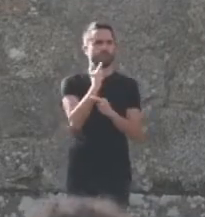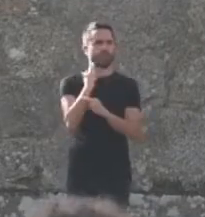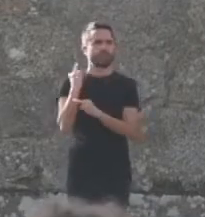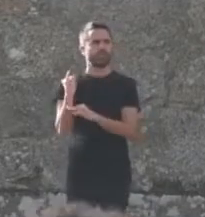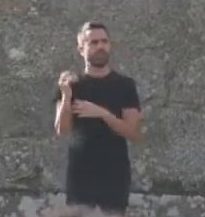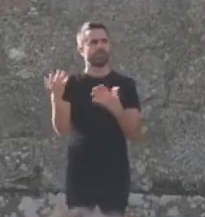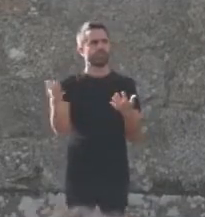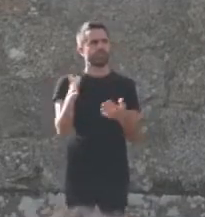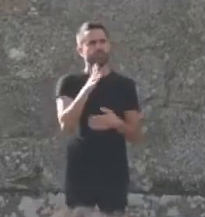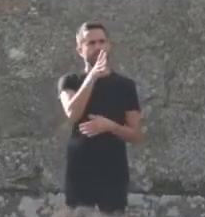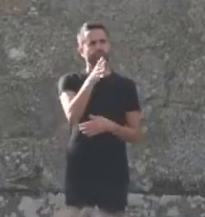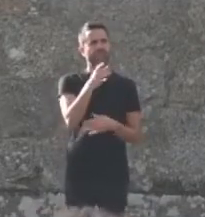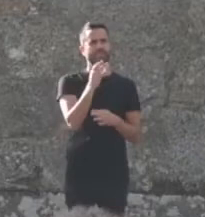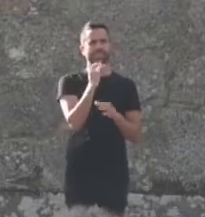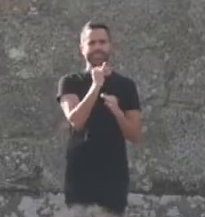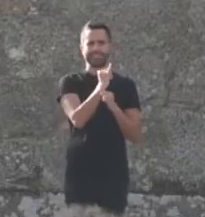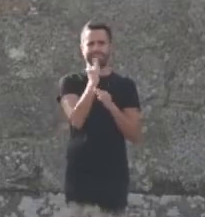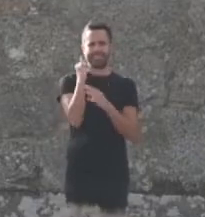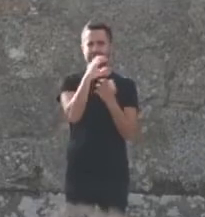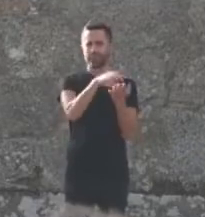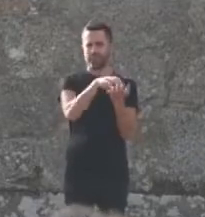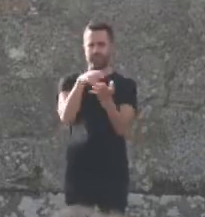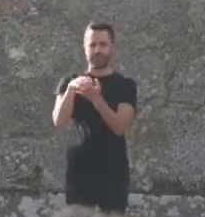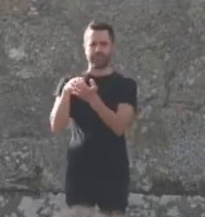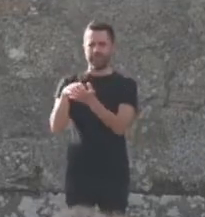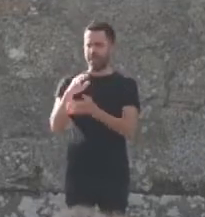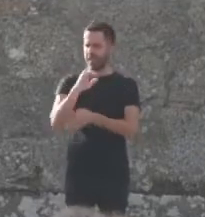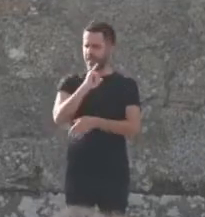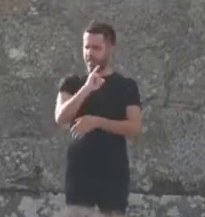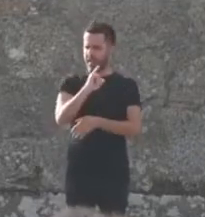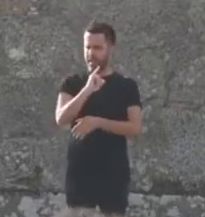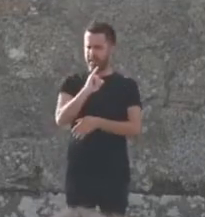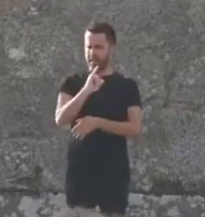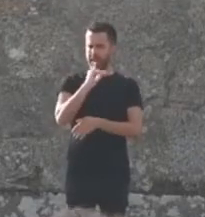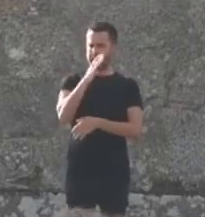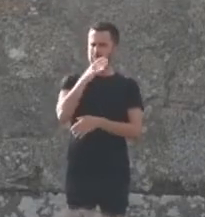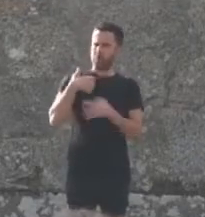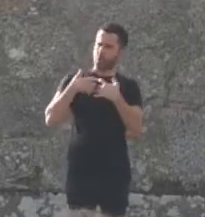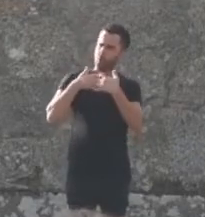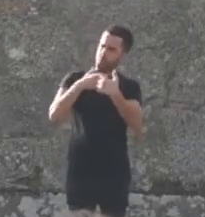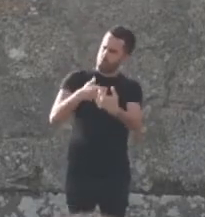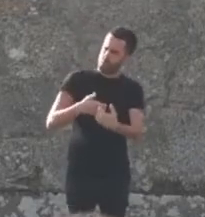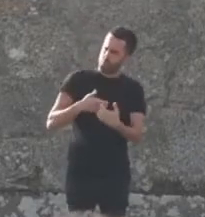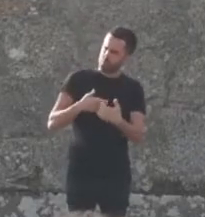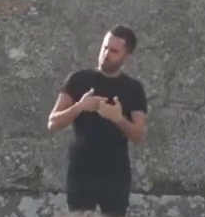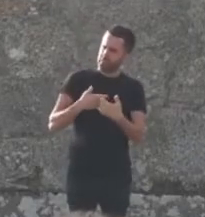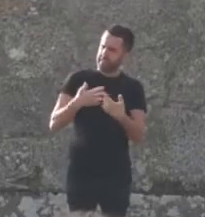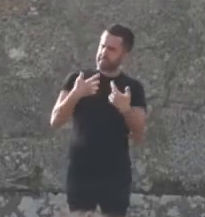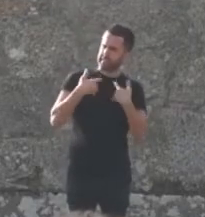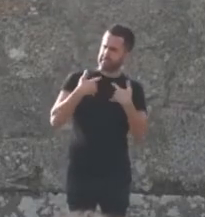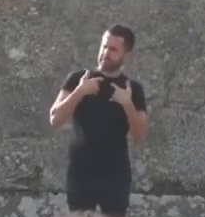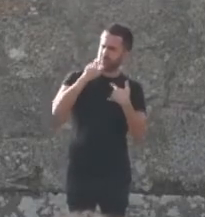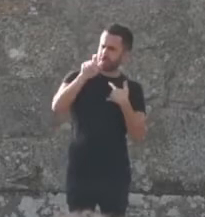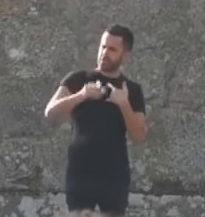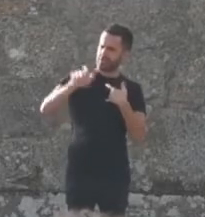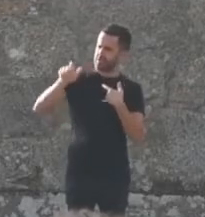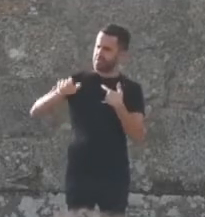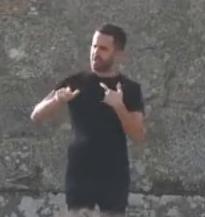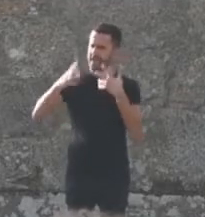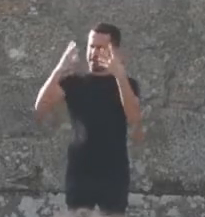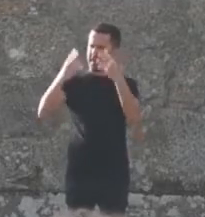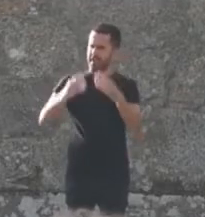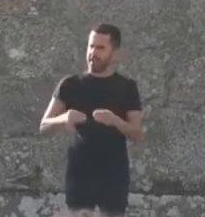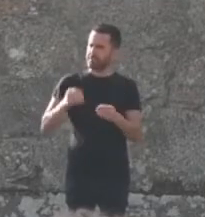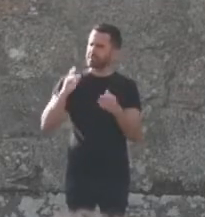tendo en conta tamén que son institucións que existen pola loita e polo sacrificio de moitas persoas que foron perseguidas,